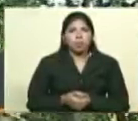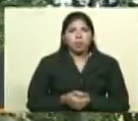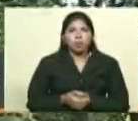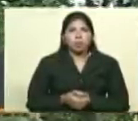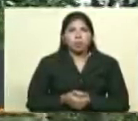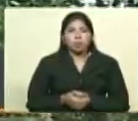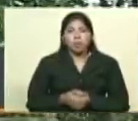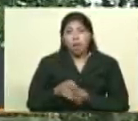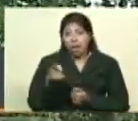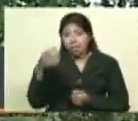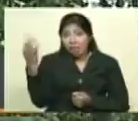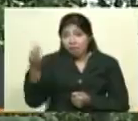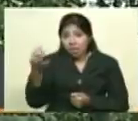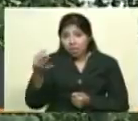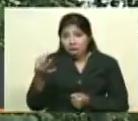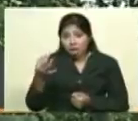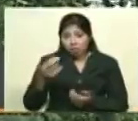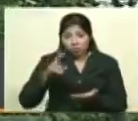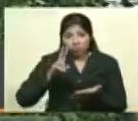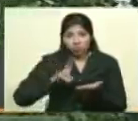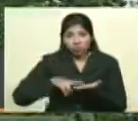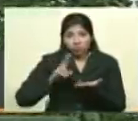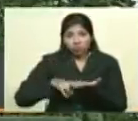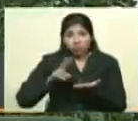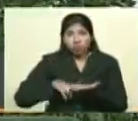Esa es la verdad.